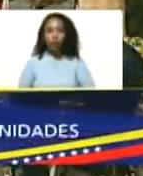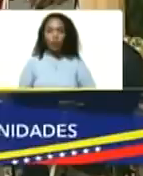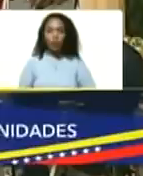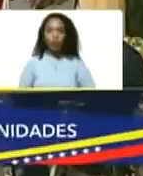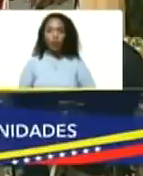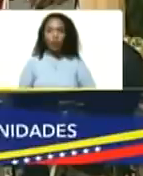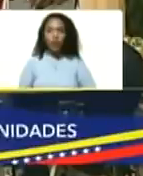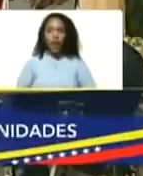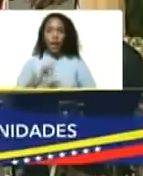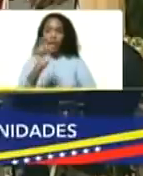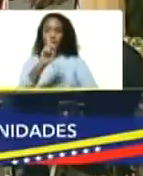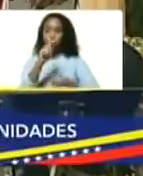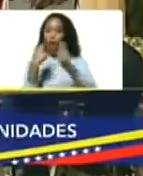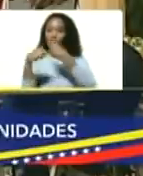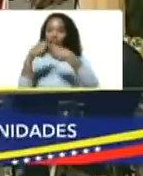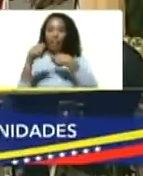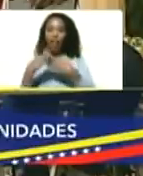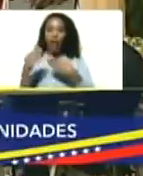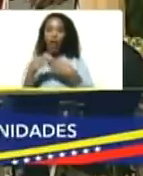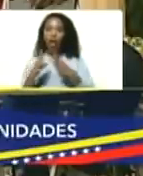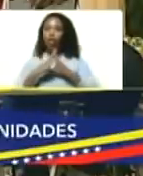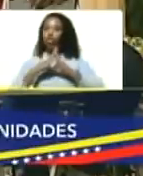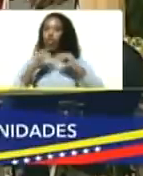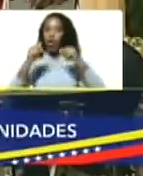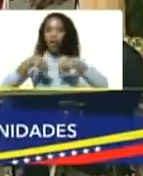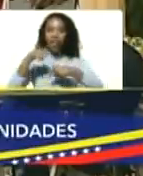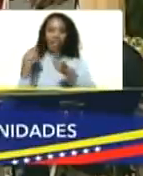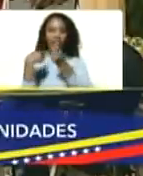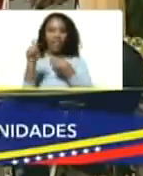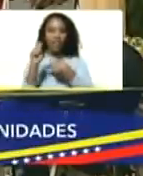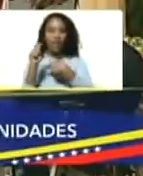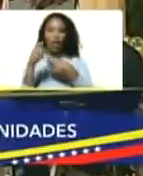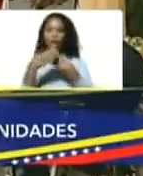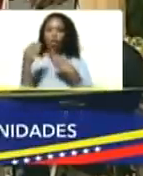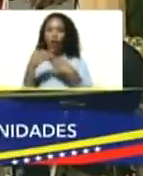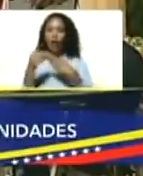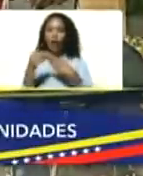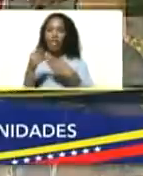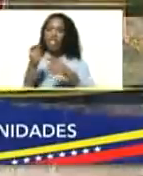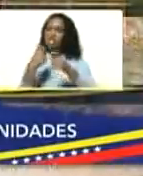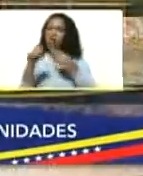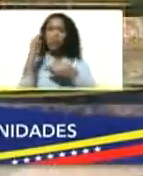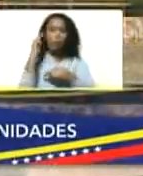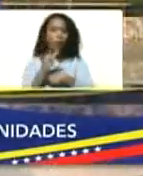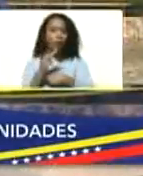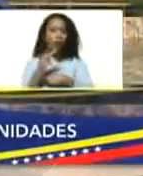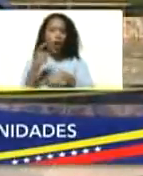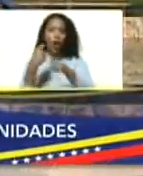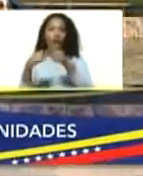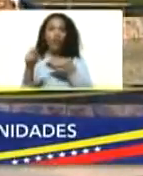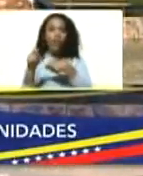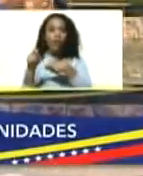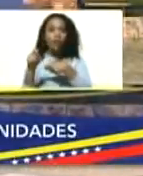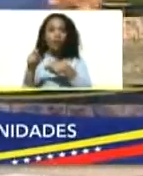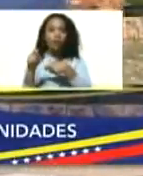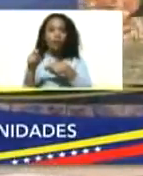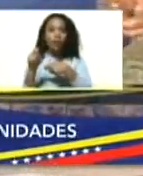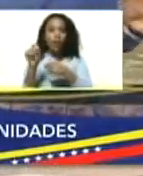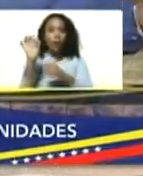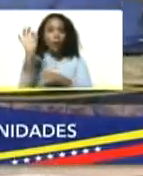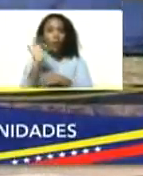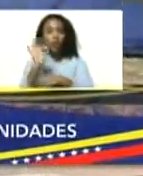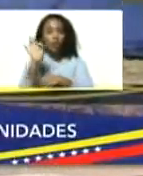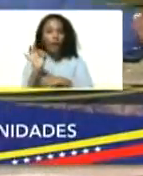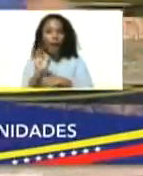que no lo vendan en dólares todos lo venden en dólares y si lo venden en bolívar no lo venden a la cotización